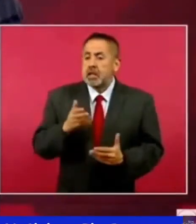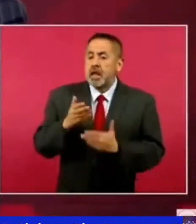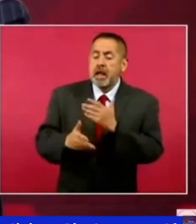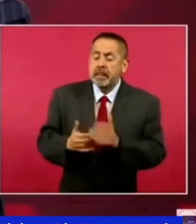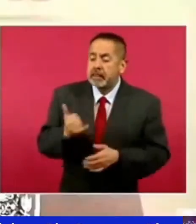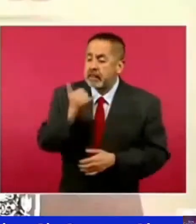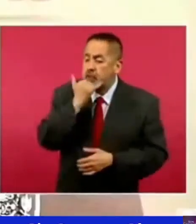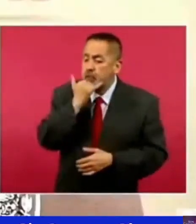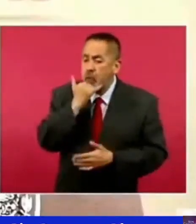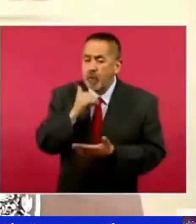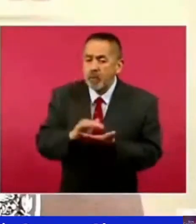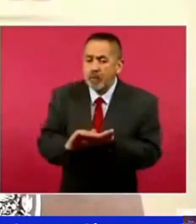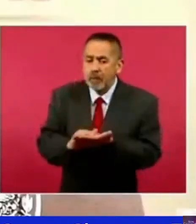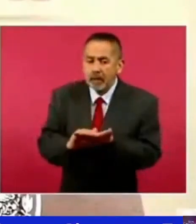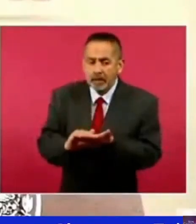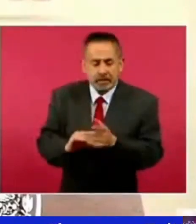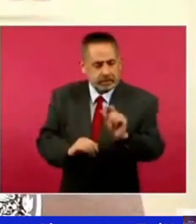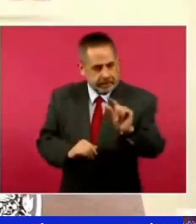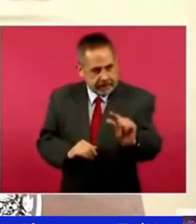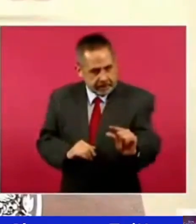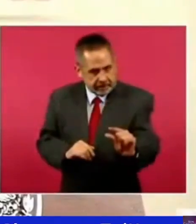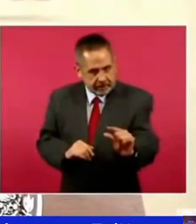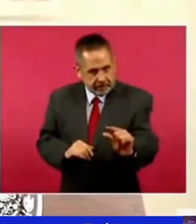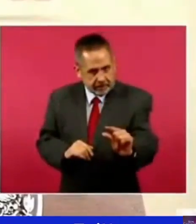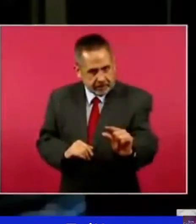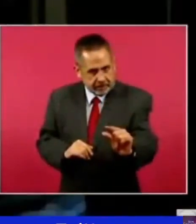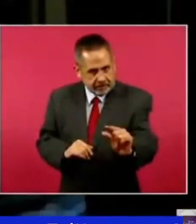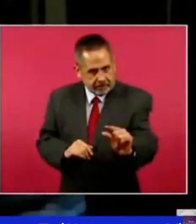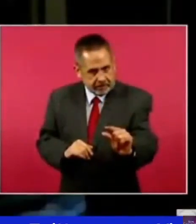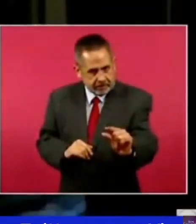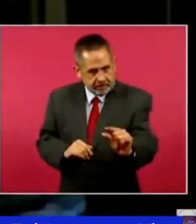disculparse. Se va. Permíteme.